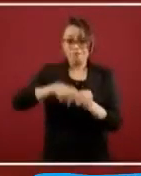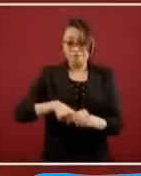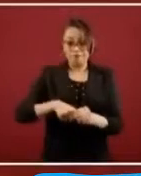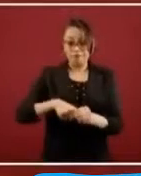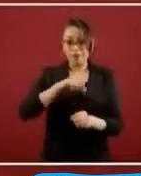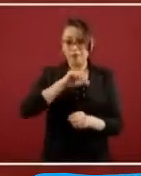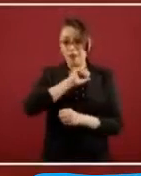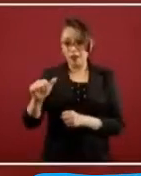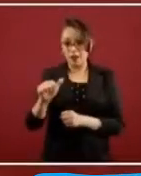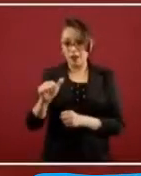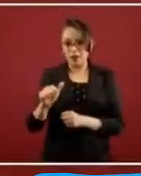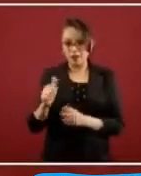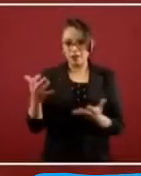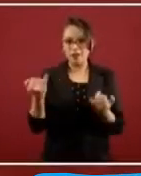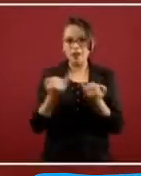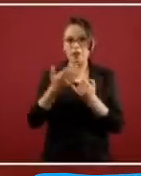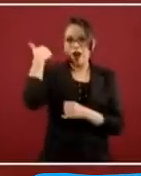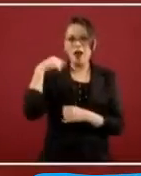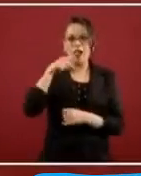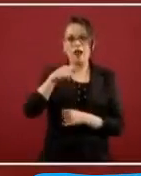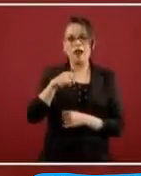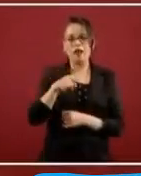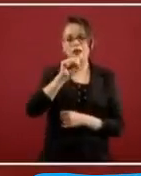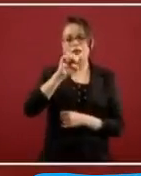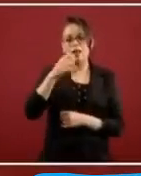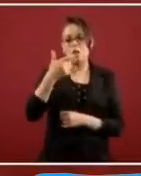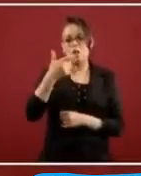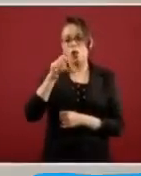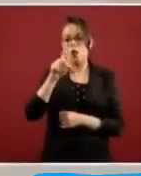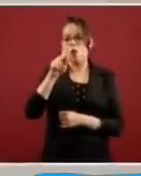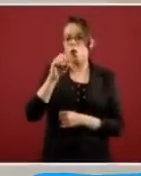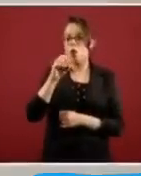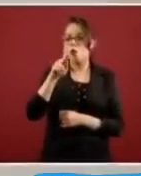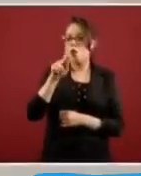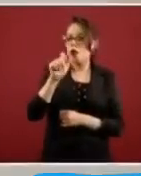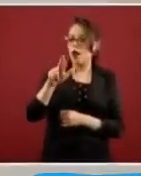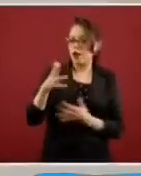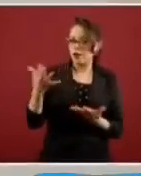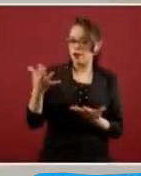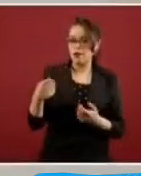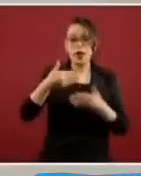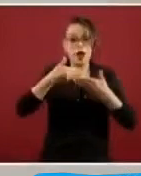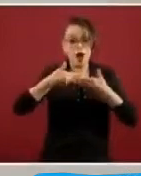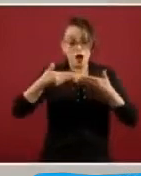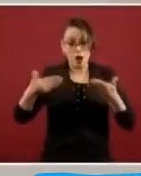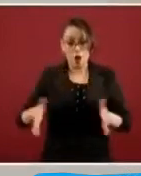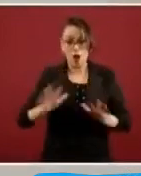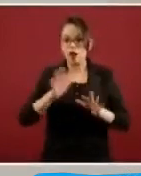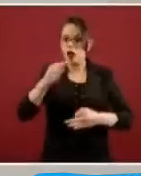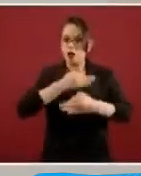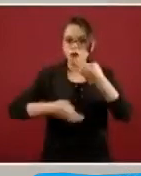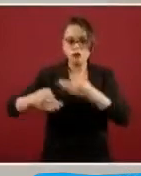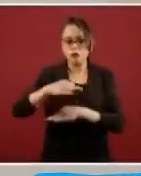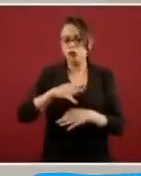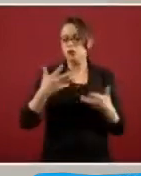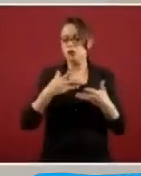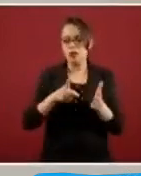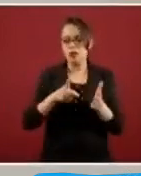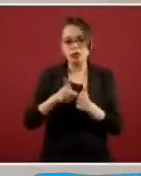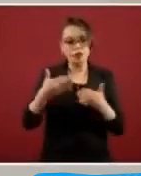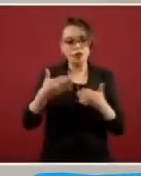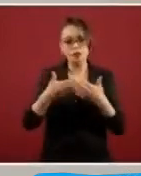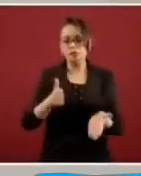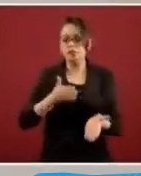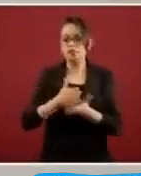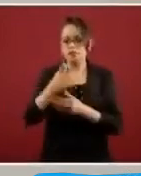Seguro Popular. Todas y todos tienen acceso a, o derecho de acceso a las instituciones públicas de salud. Si no tienen